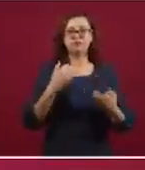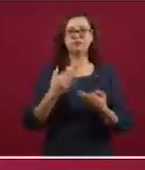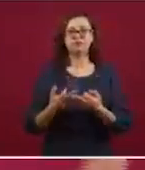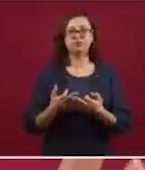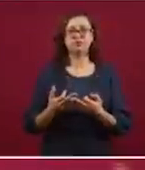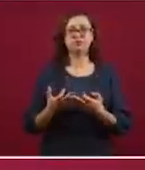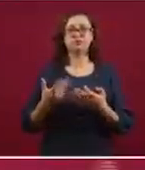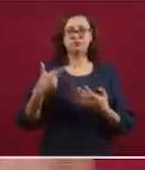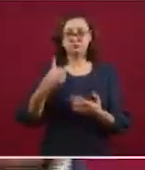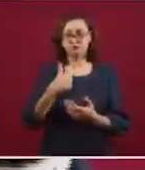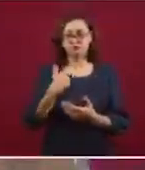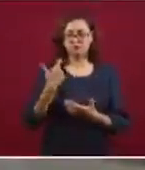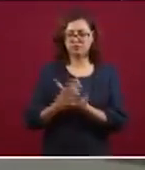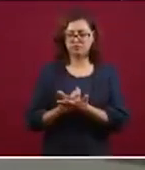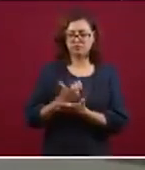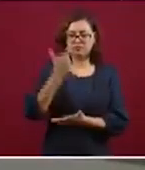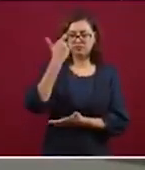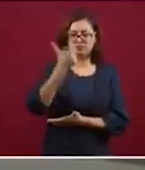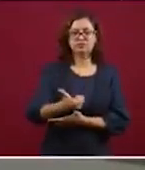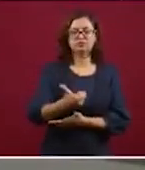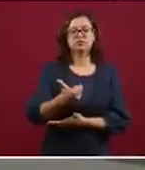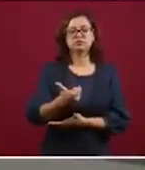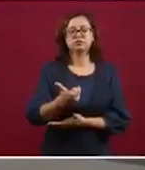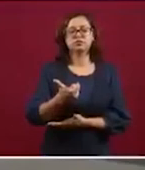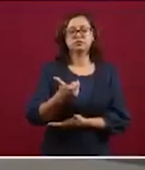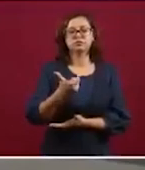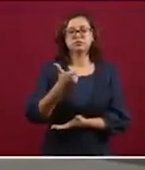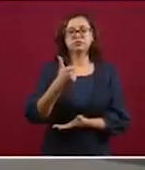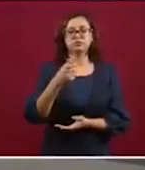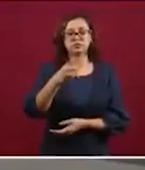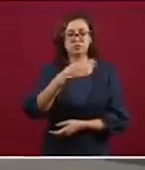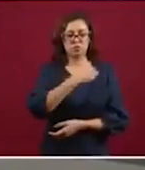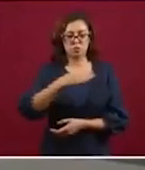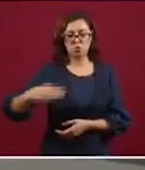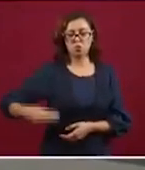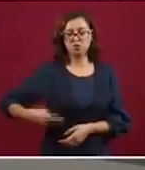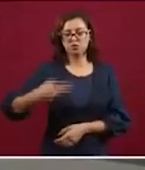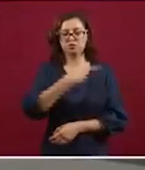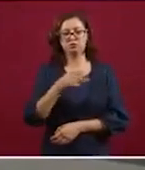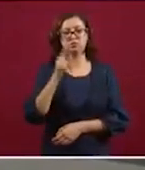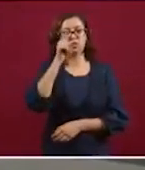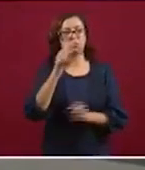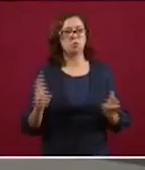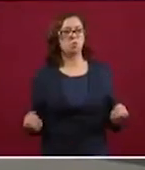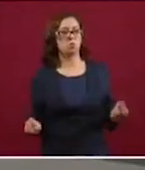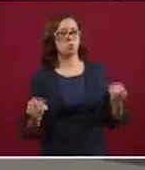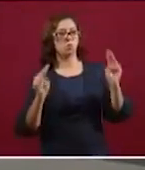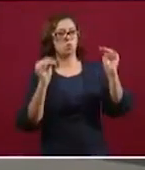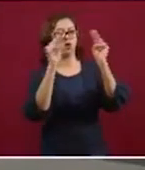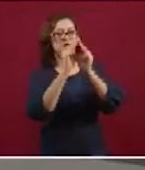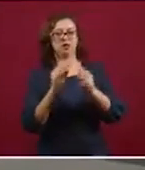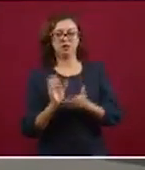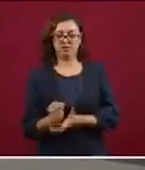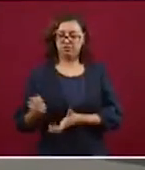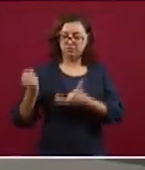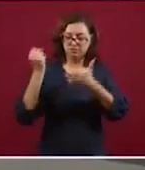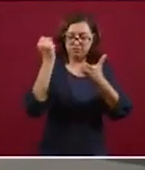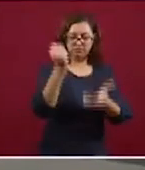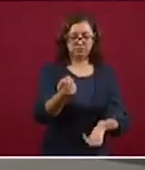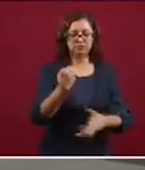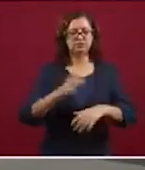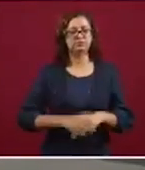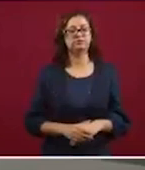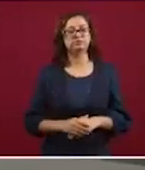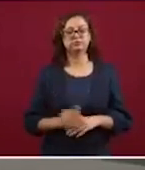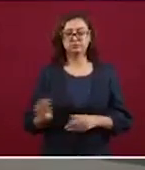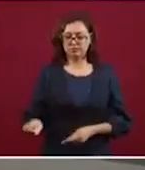formalmente dinero para los municipios más pobres de la montaña y pasan dos meses